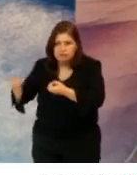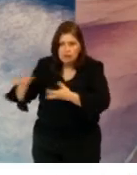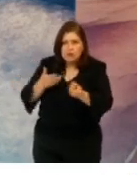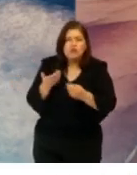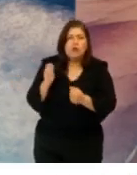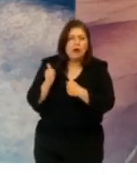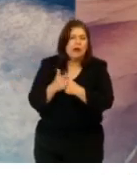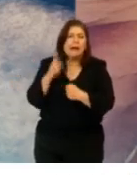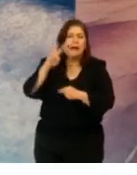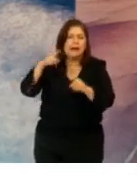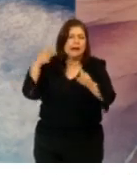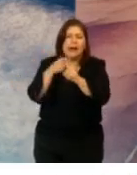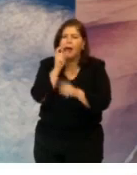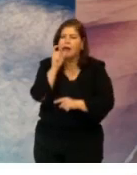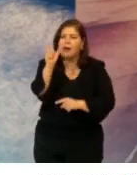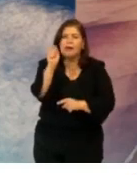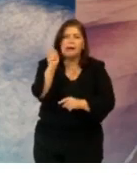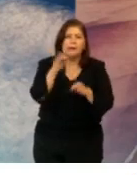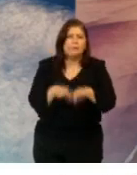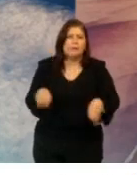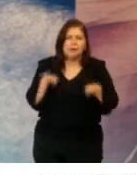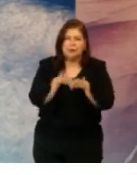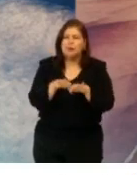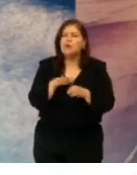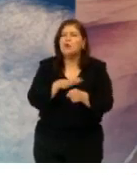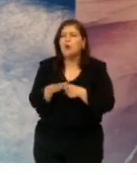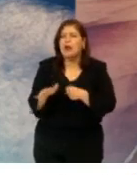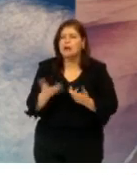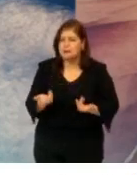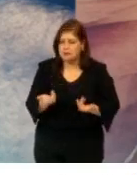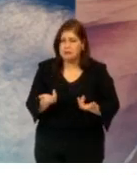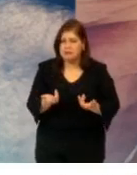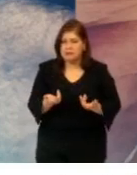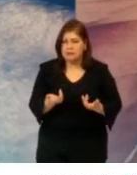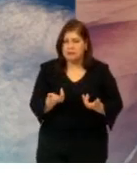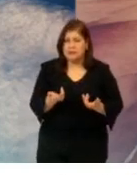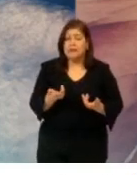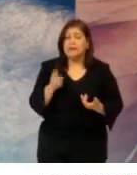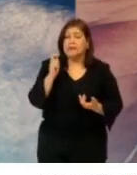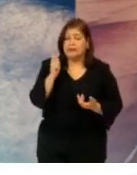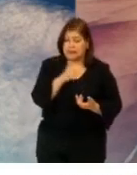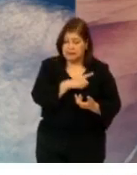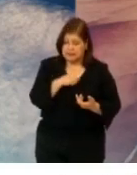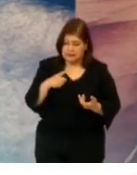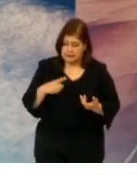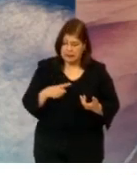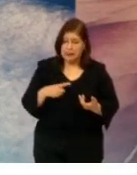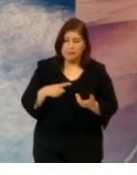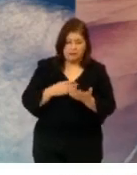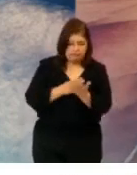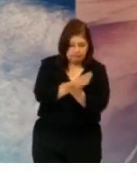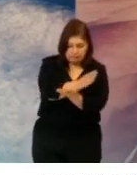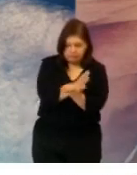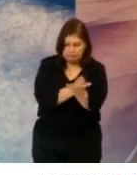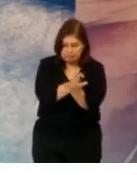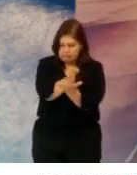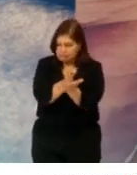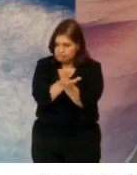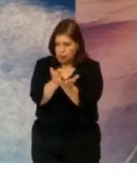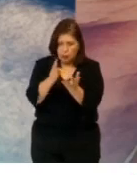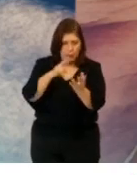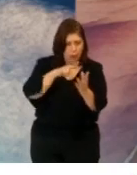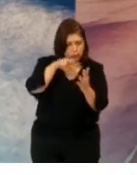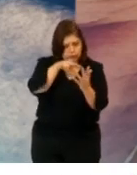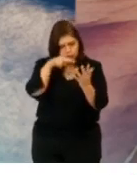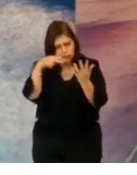la palabra clave, ahora sí, para si vamos a hablar de oferta y demanda, es que en esta oferta y demanda exista la interseccionalidad, ¿no? Entender,